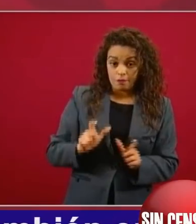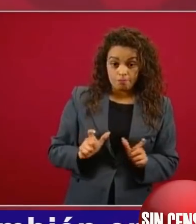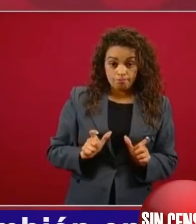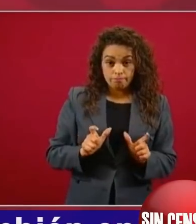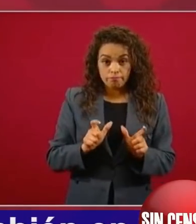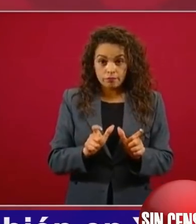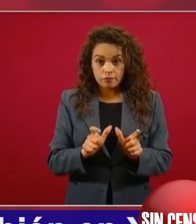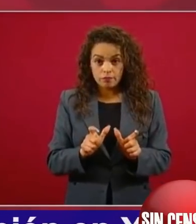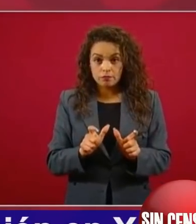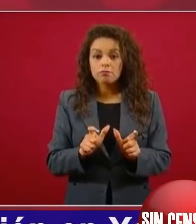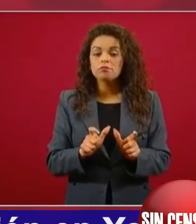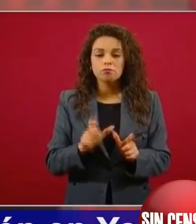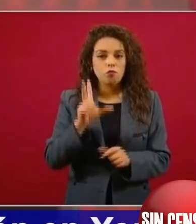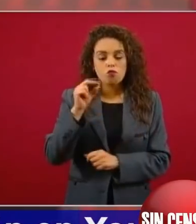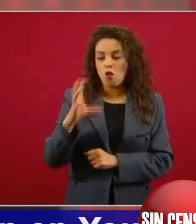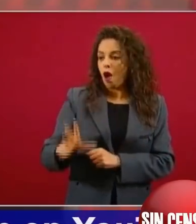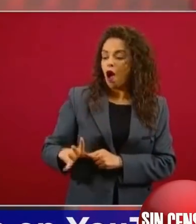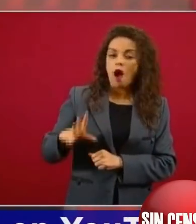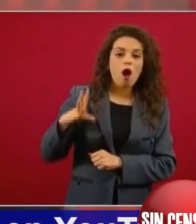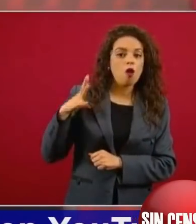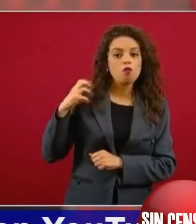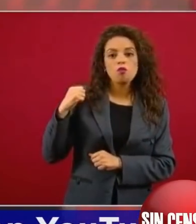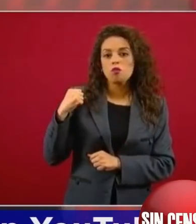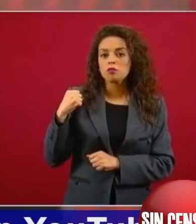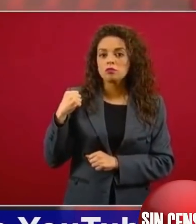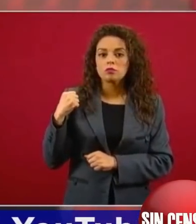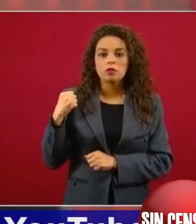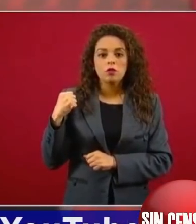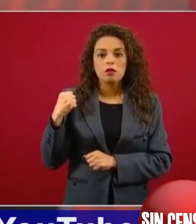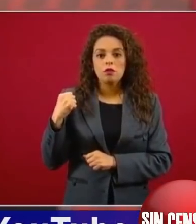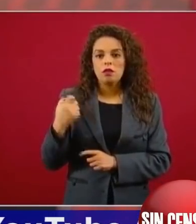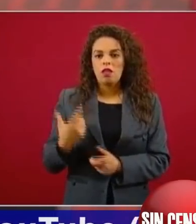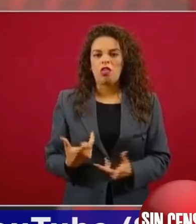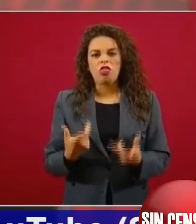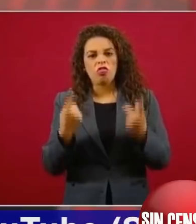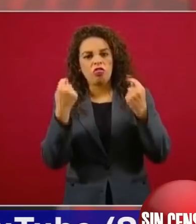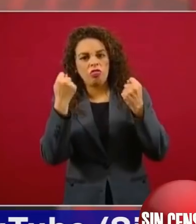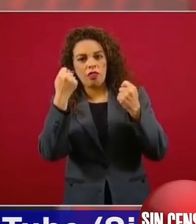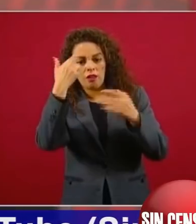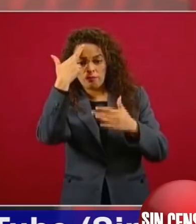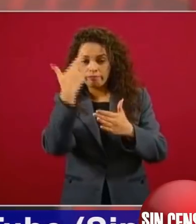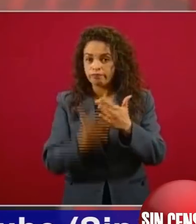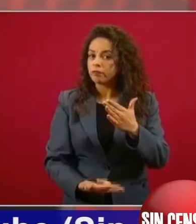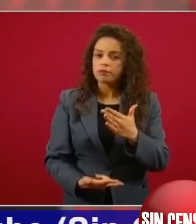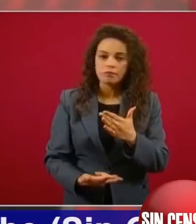apropiada, sin excesos y en todo momento respetar la vida,